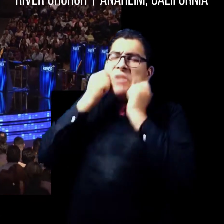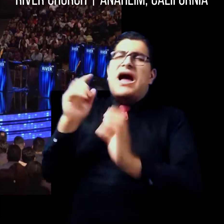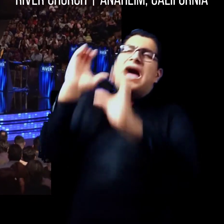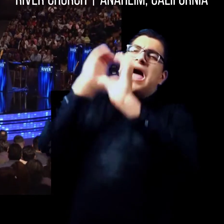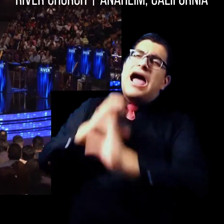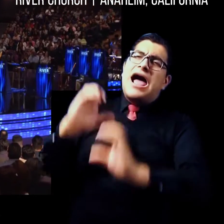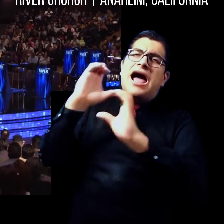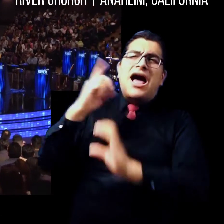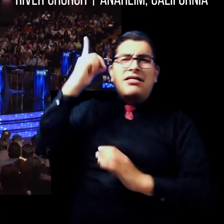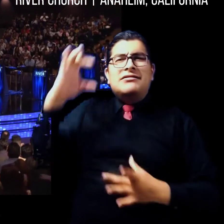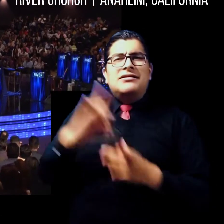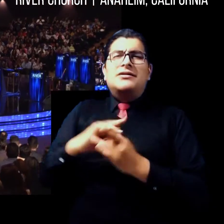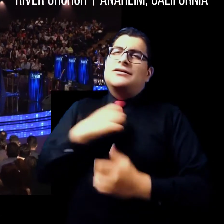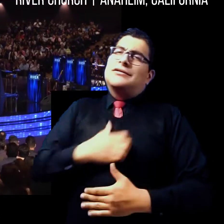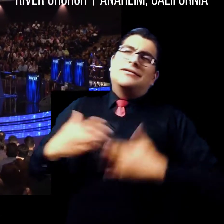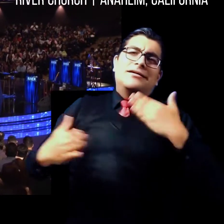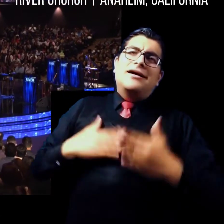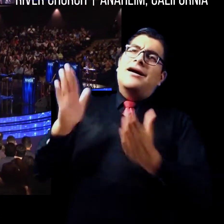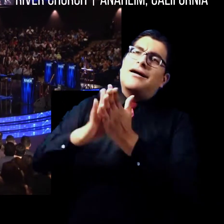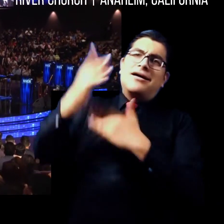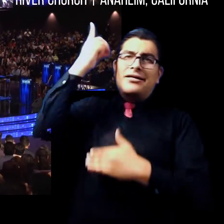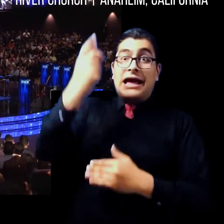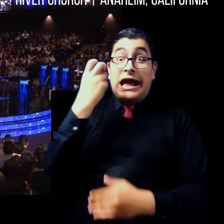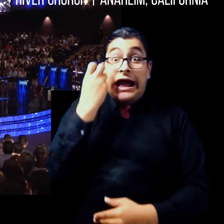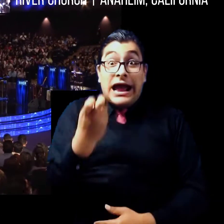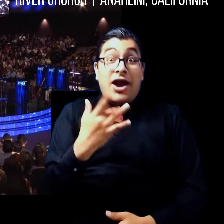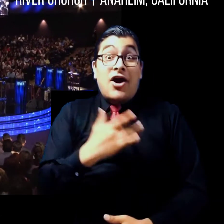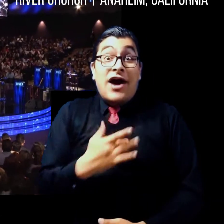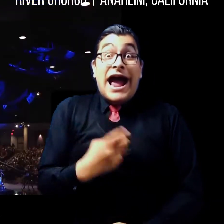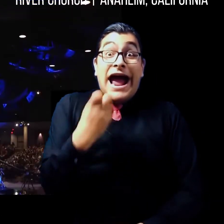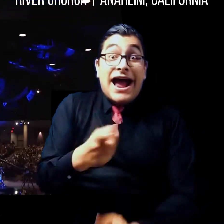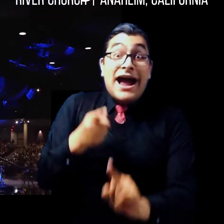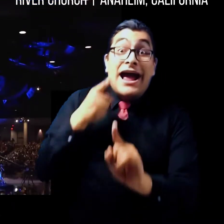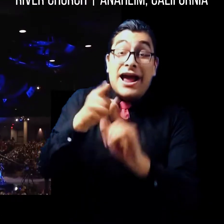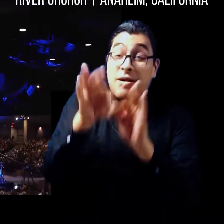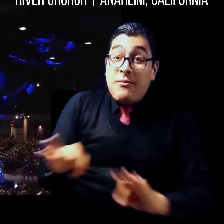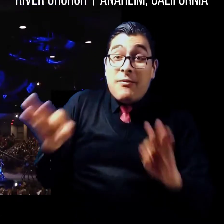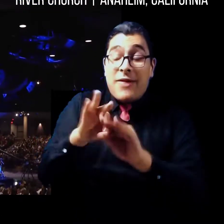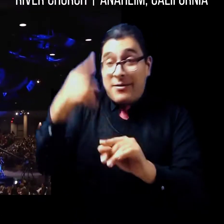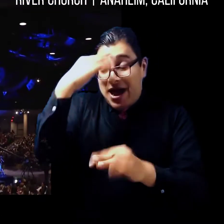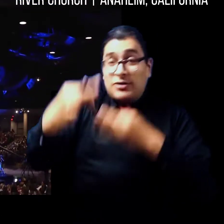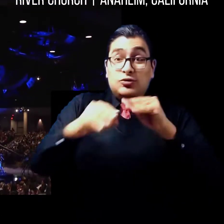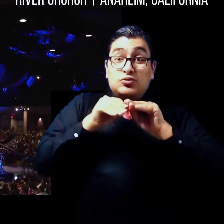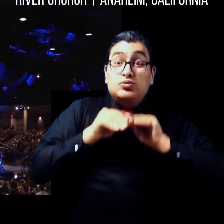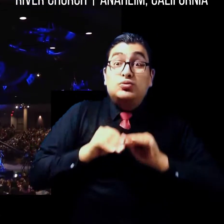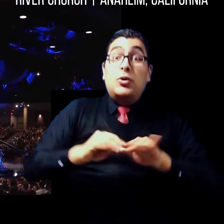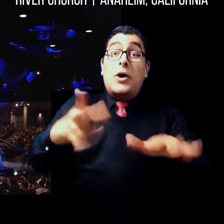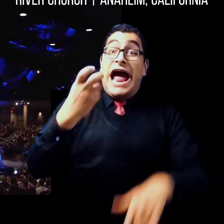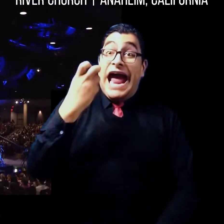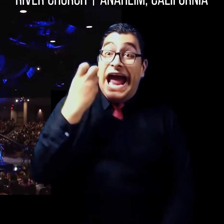al Señor? Eso es el corazón del evangelismo.